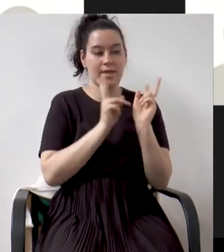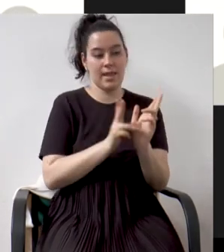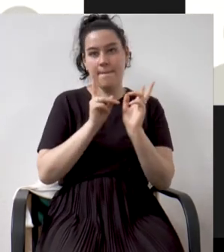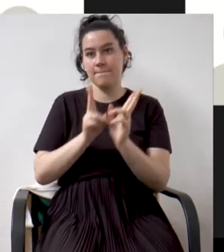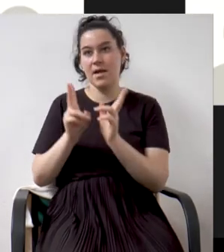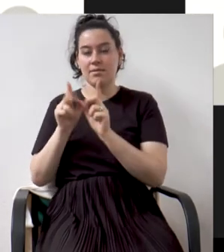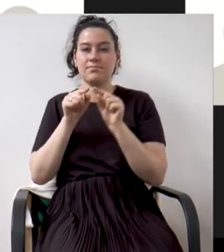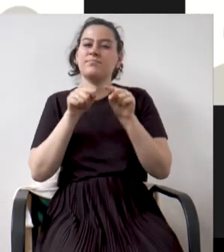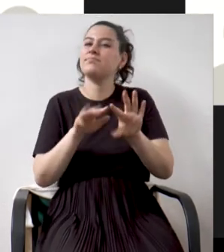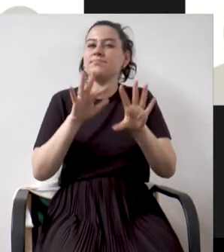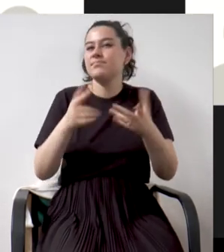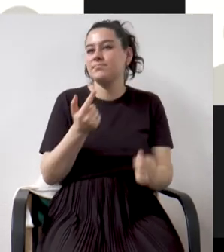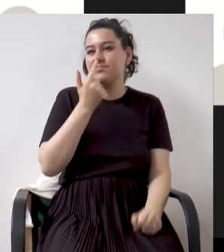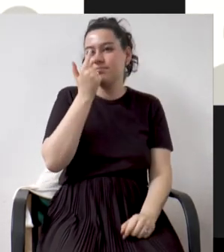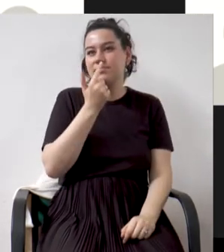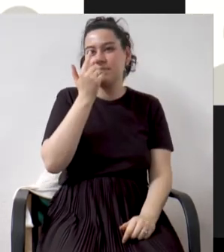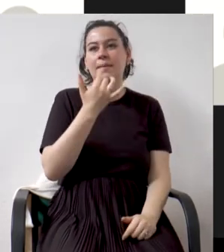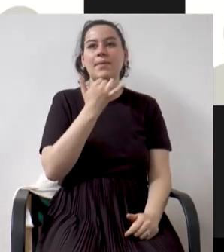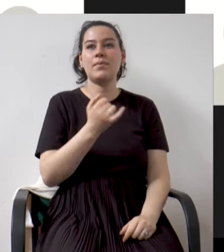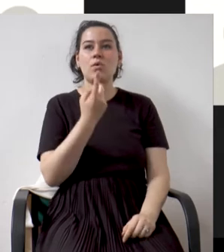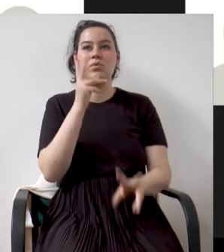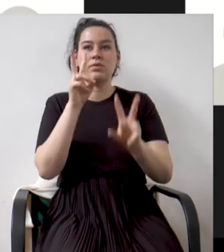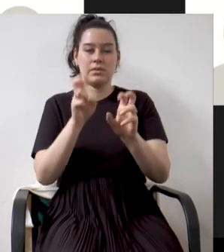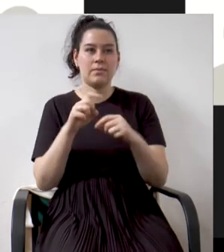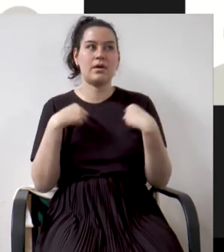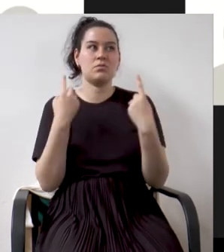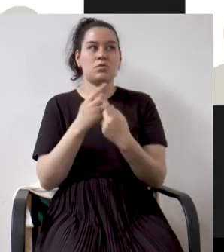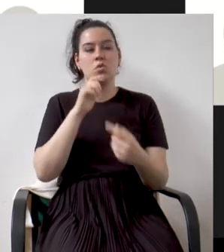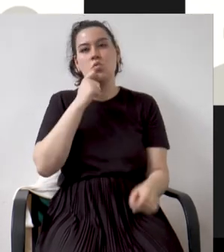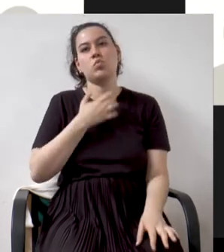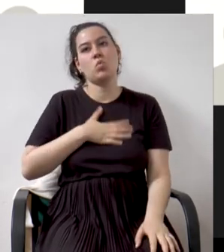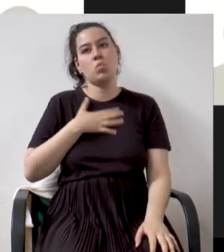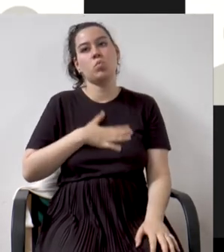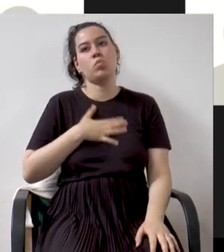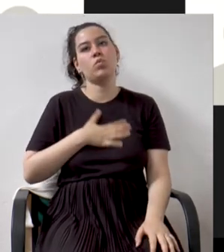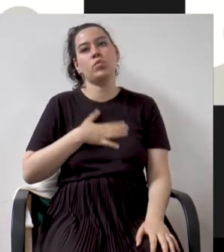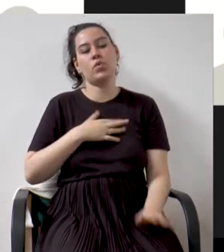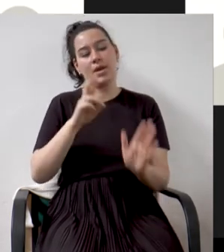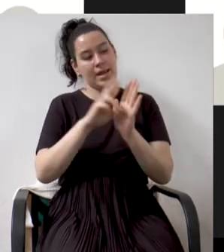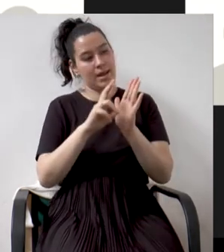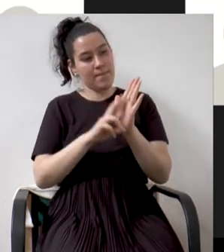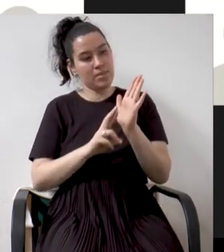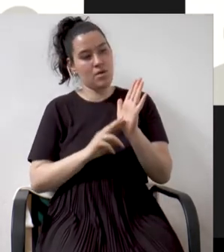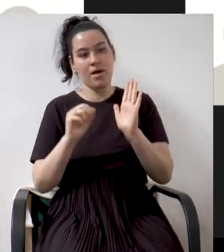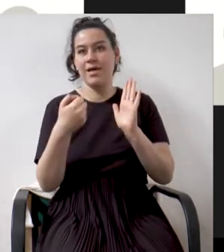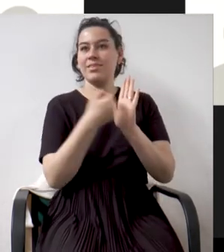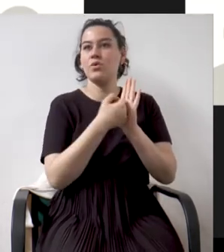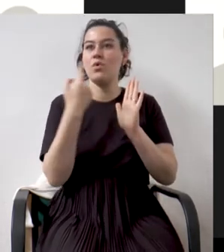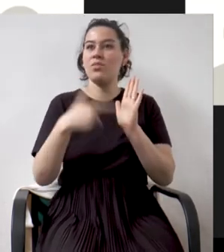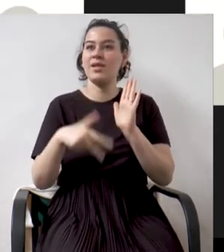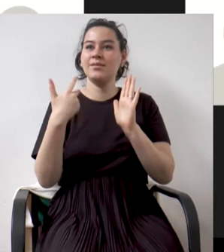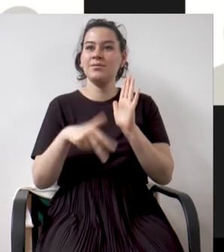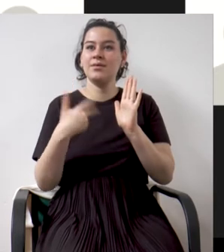ha sido una cuestión que nos costó bastante, y es la reglamentación del artículo 13 de la